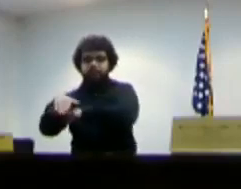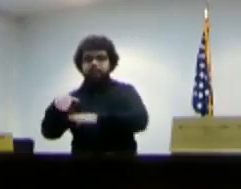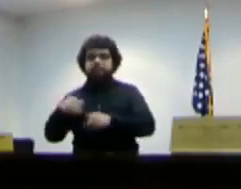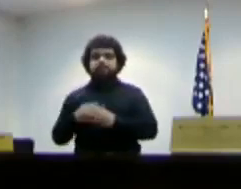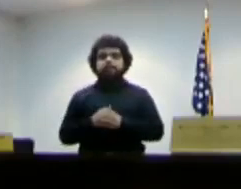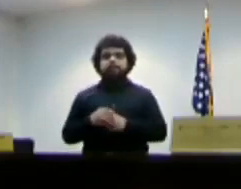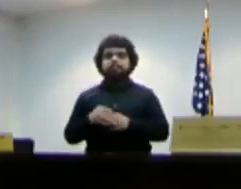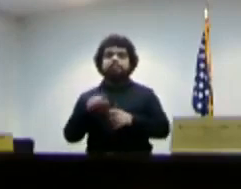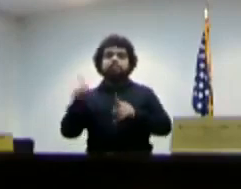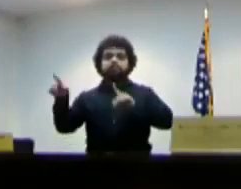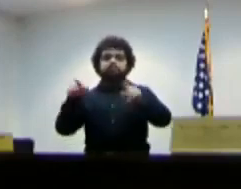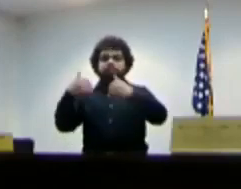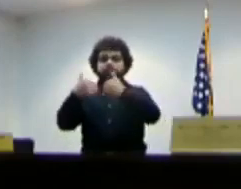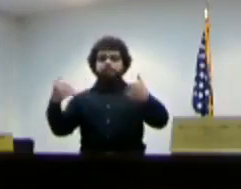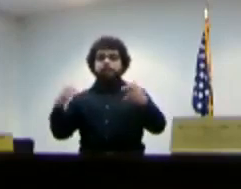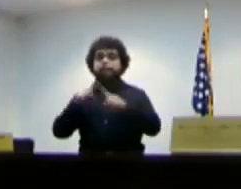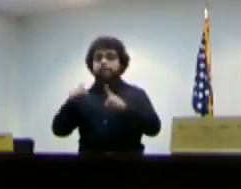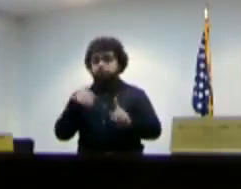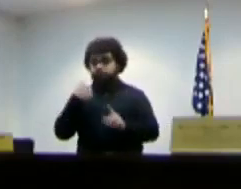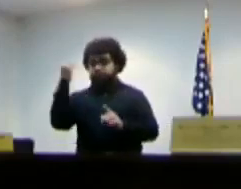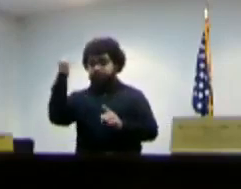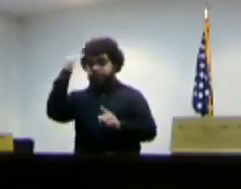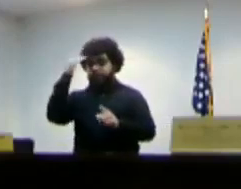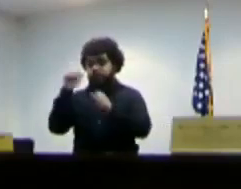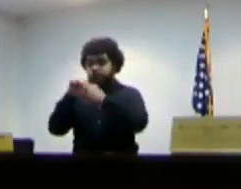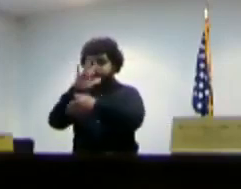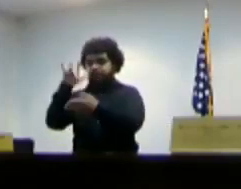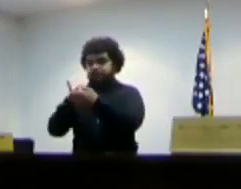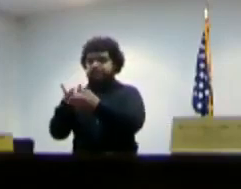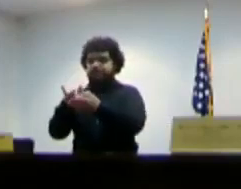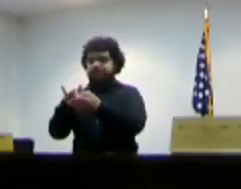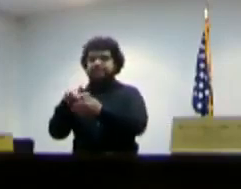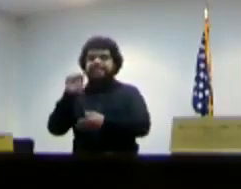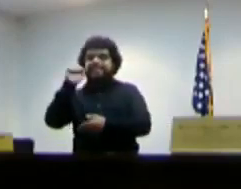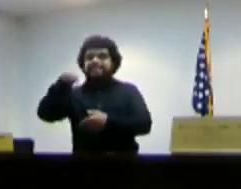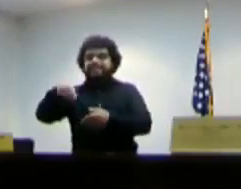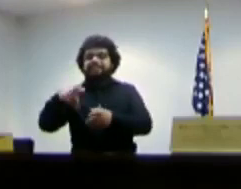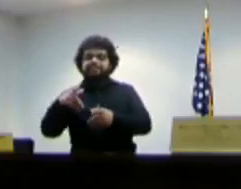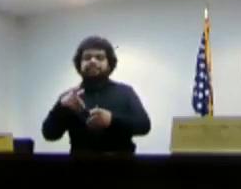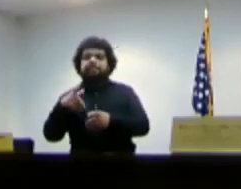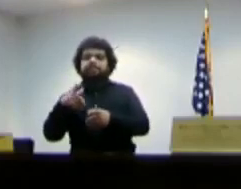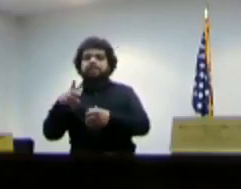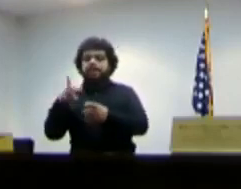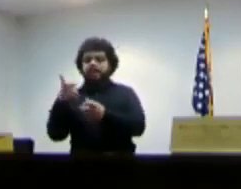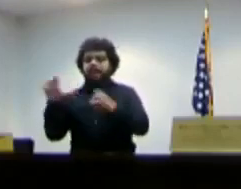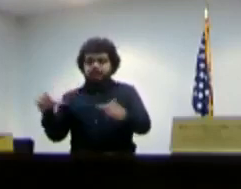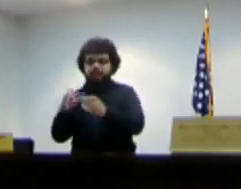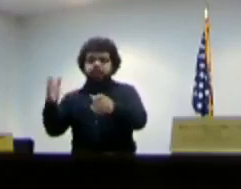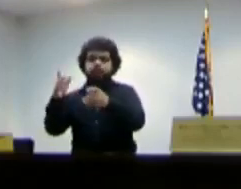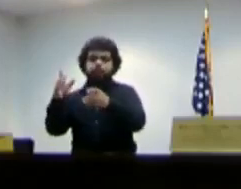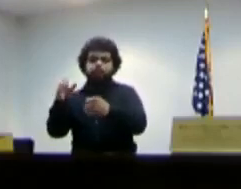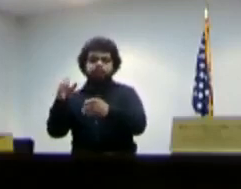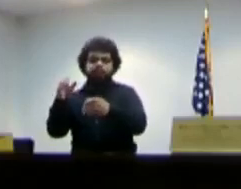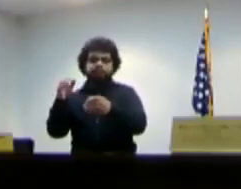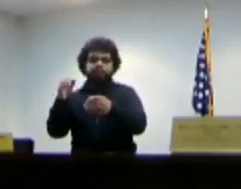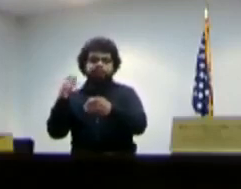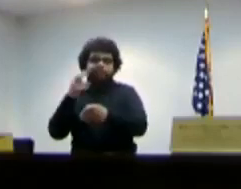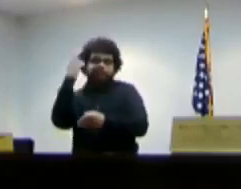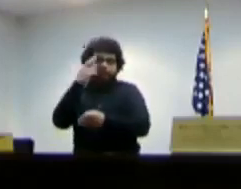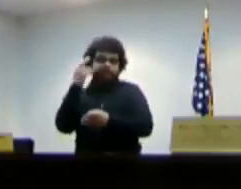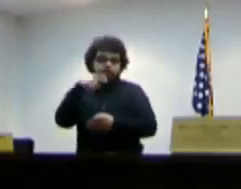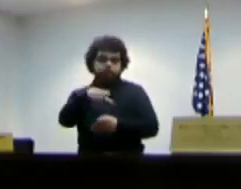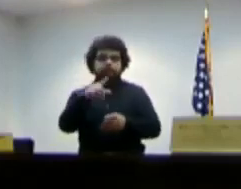sabemos que la unidad reaccionó al evento durante la mañana o durante el día. Perfecto. Ok.